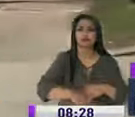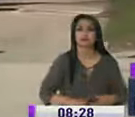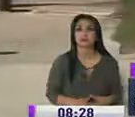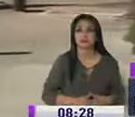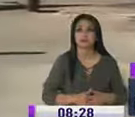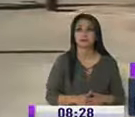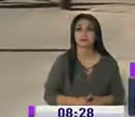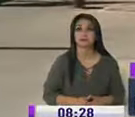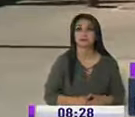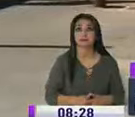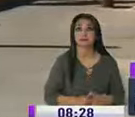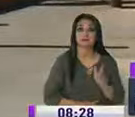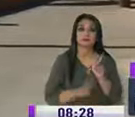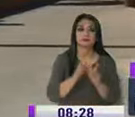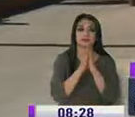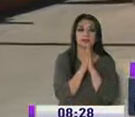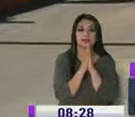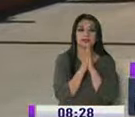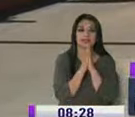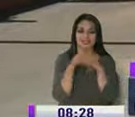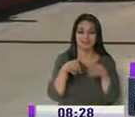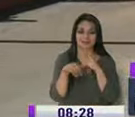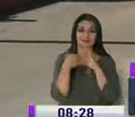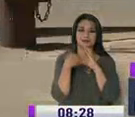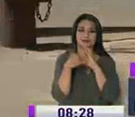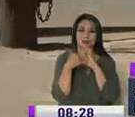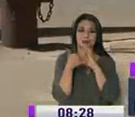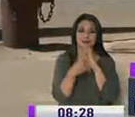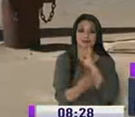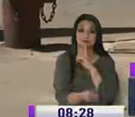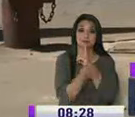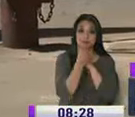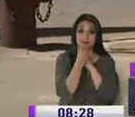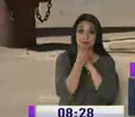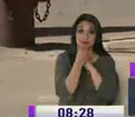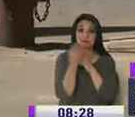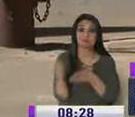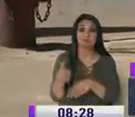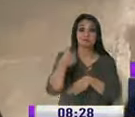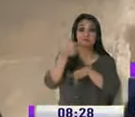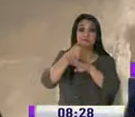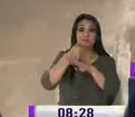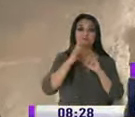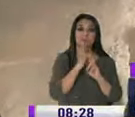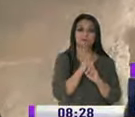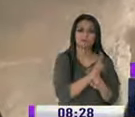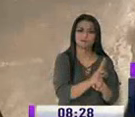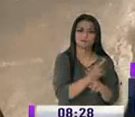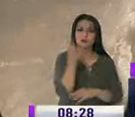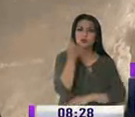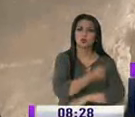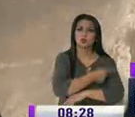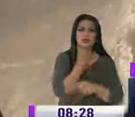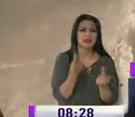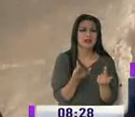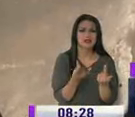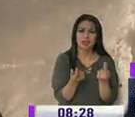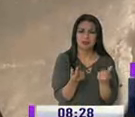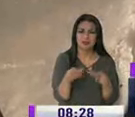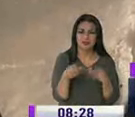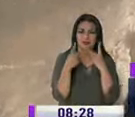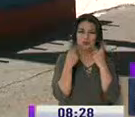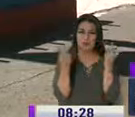Las vías, qué horror, ¿no? El sur, Barrio El Blanqueado, necesita urgentemente la ayuda. Qué terrible, pero miren esto. Autoridades